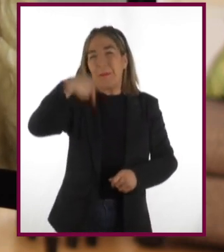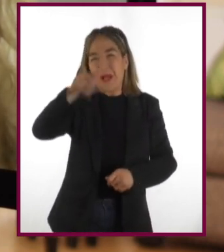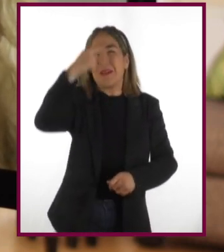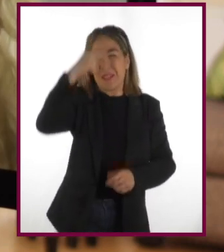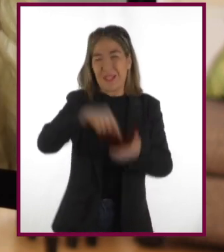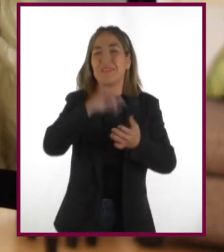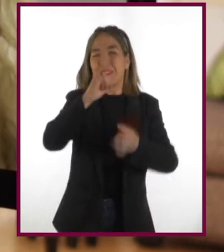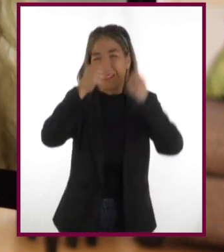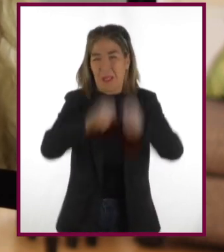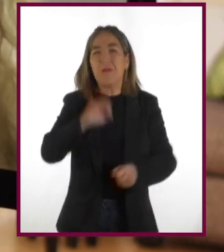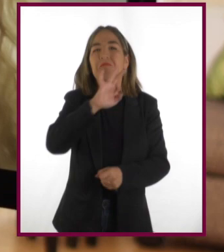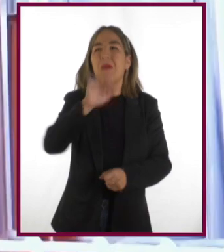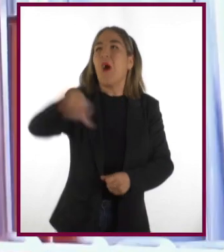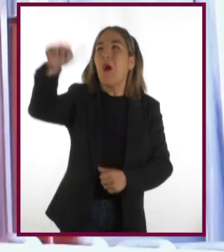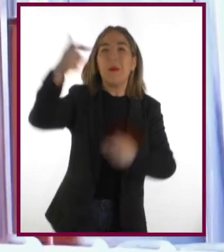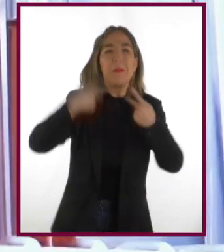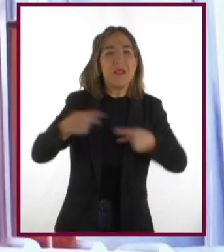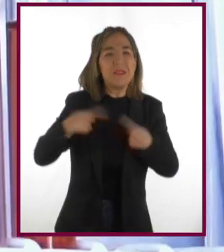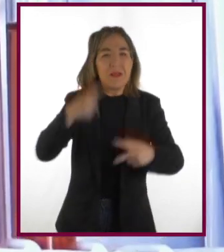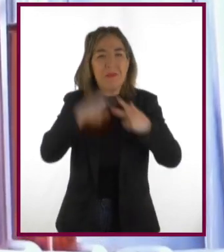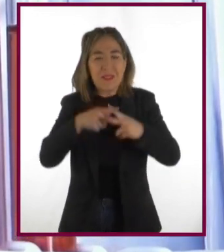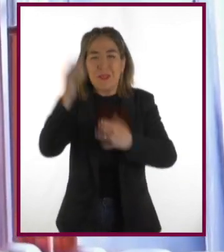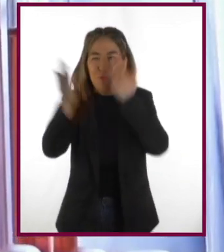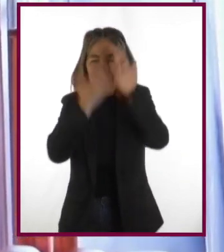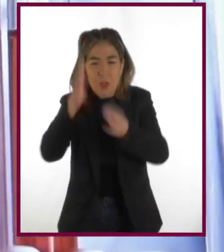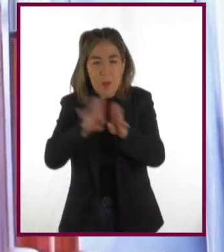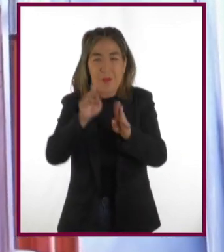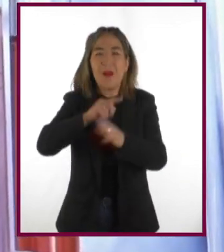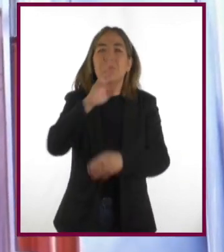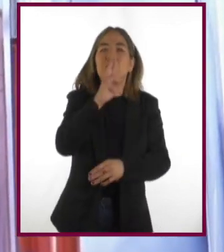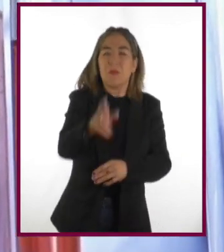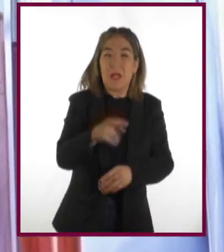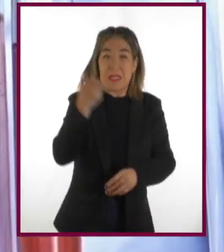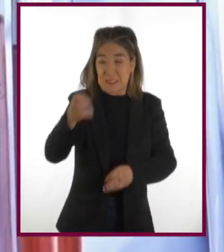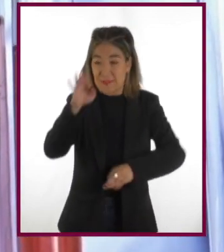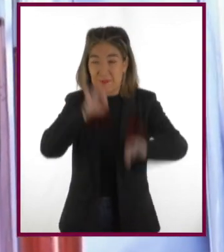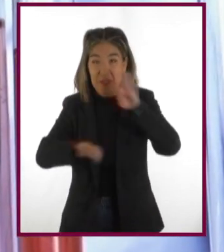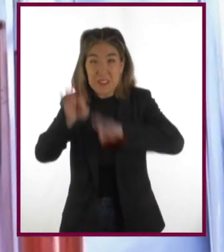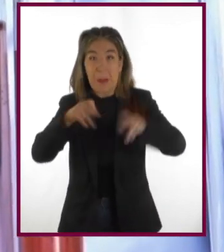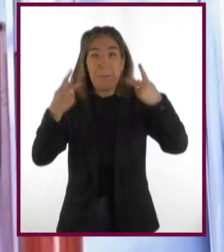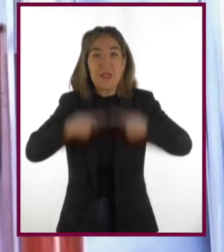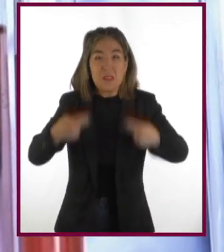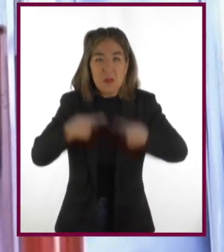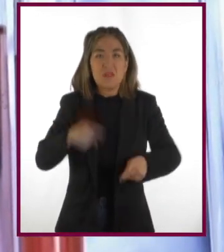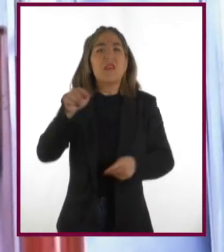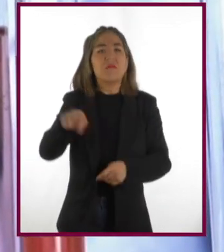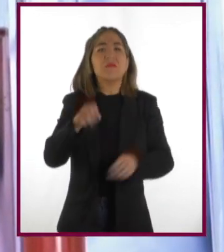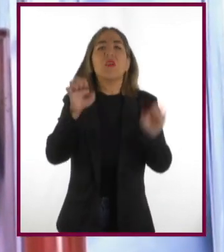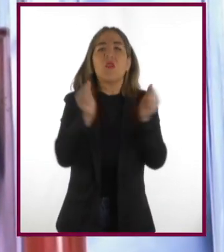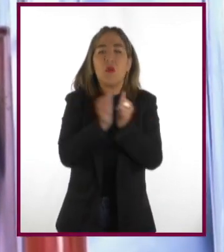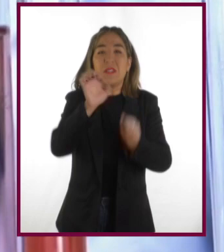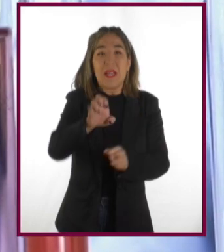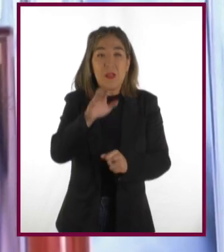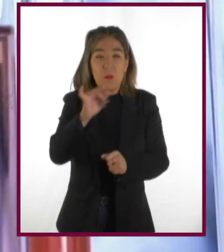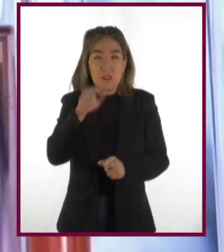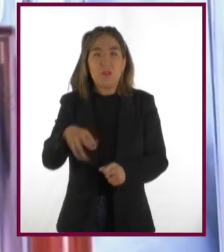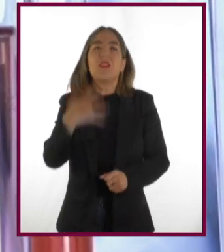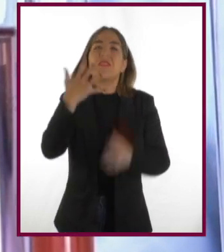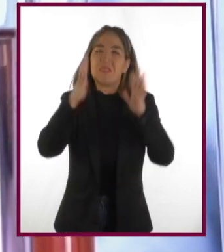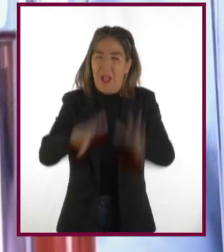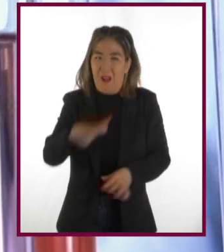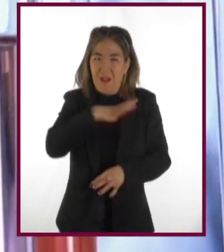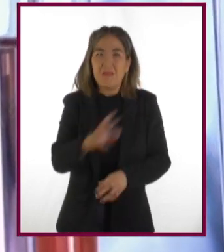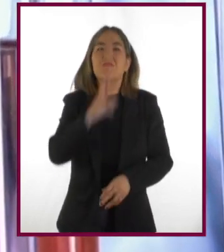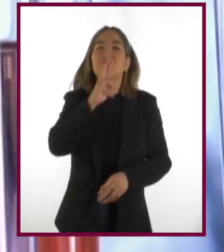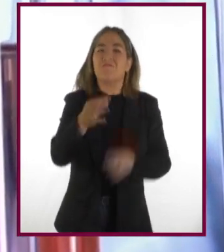segurísima de que serán resueltas. De hecho, para la física, ¿no? Para los físicos, estas ecuaciones ya tienen